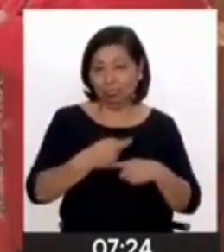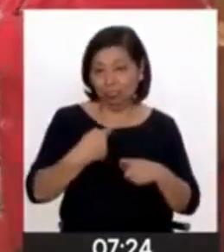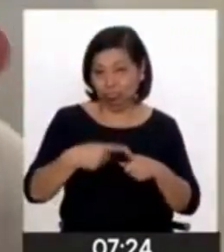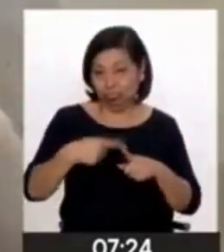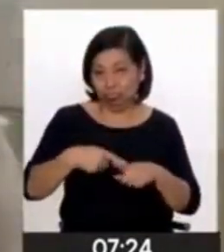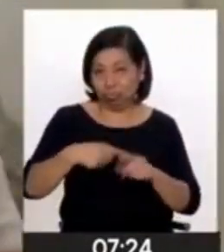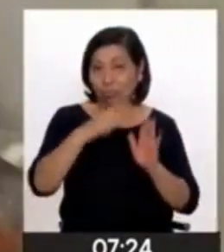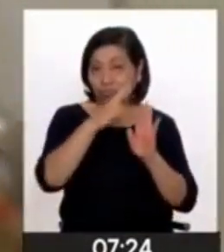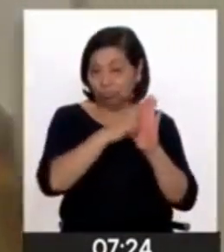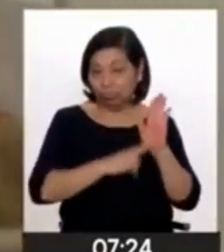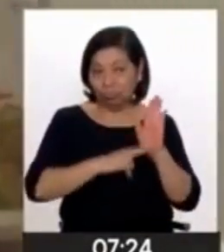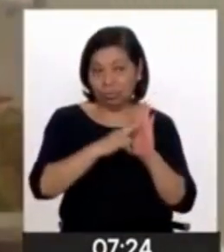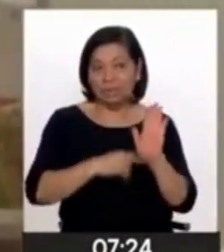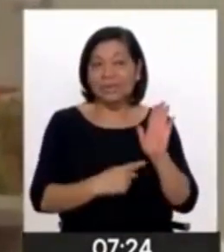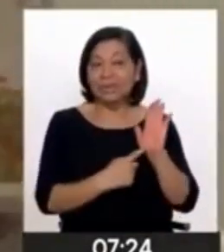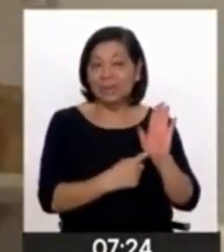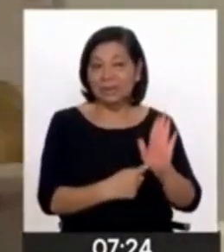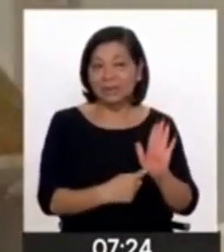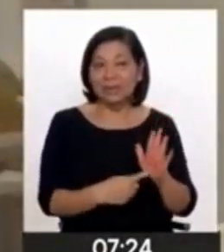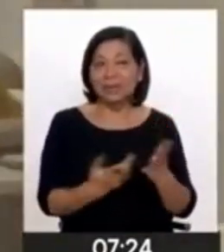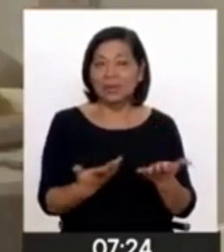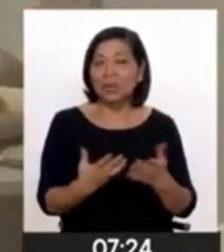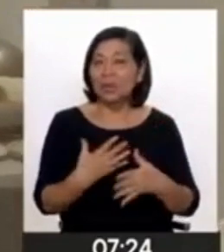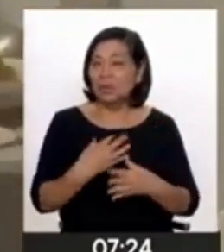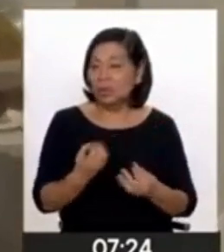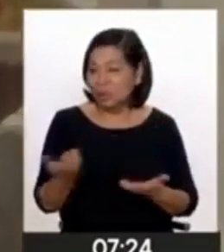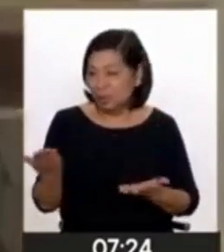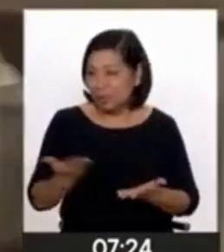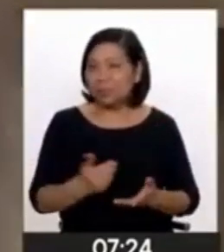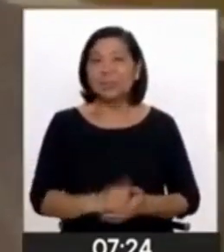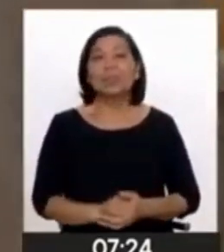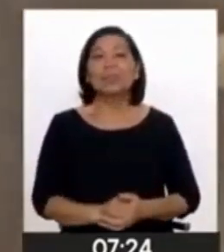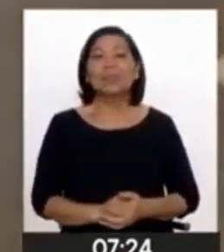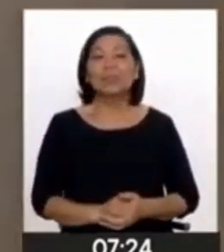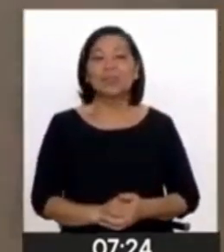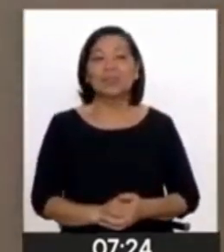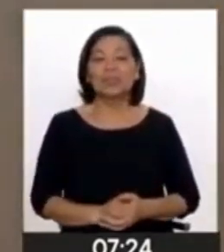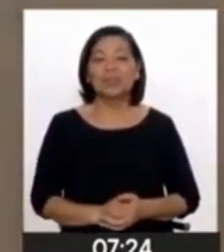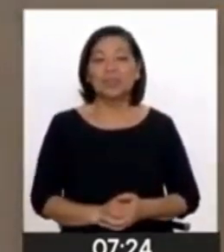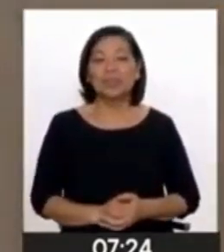país. Lima presente en el Perú, mucho gusto, Tacna.